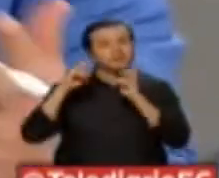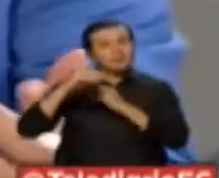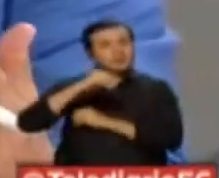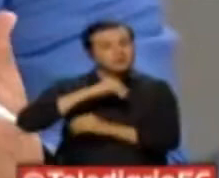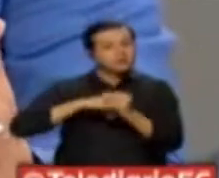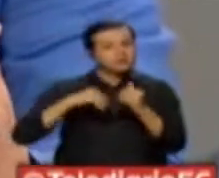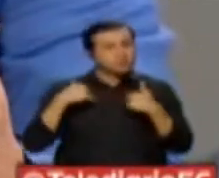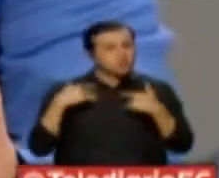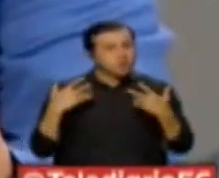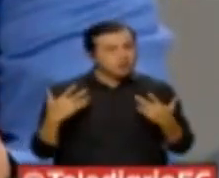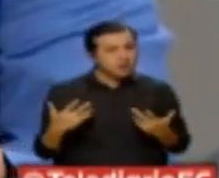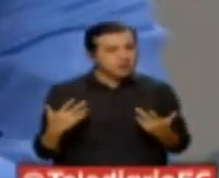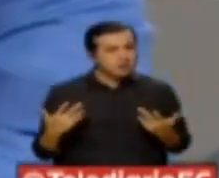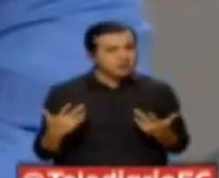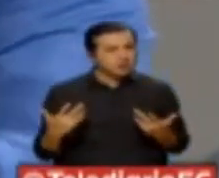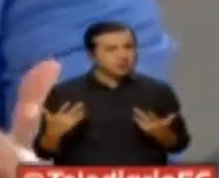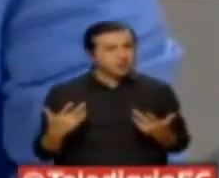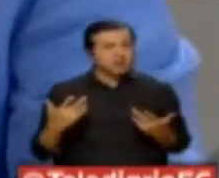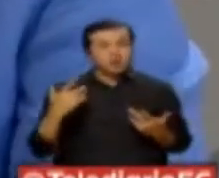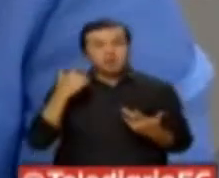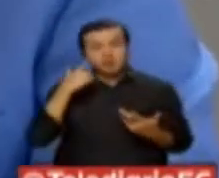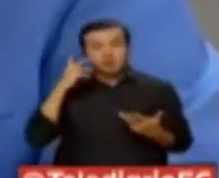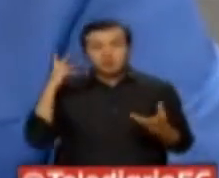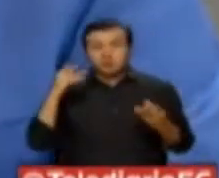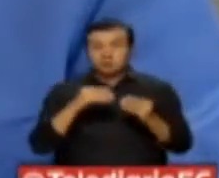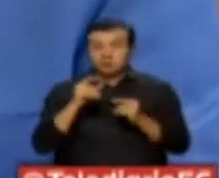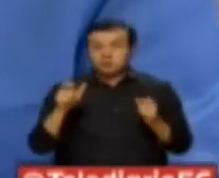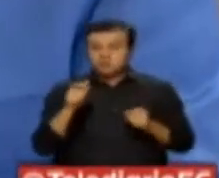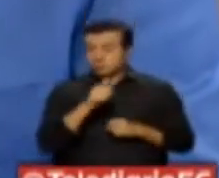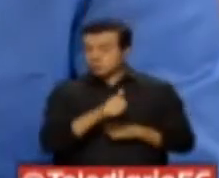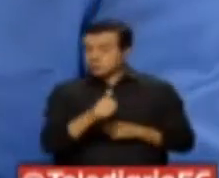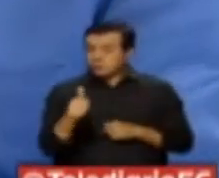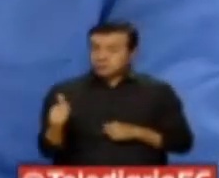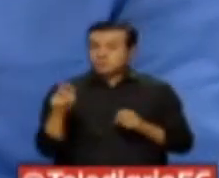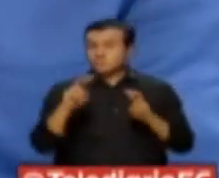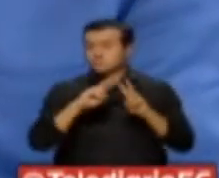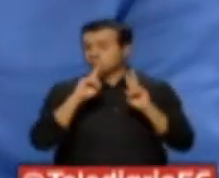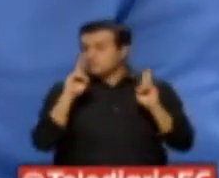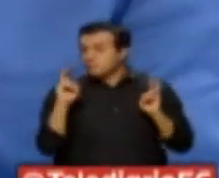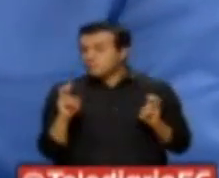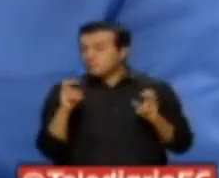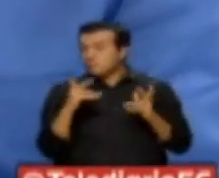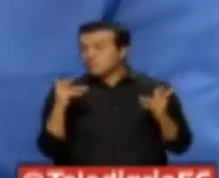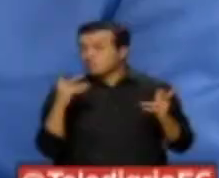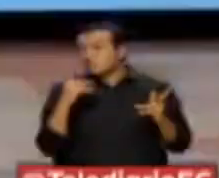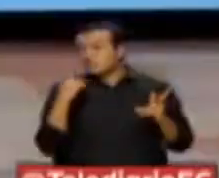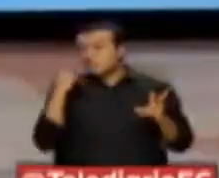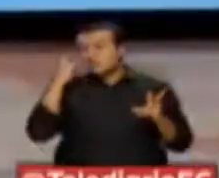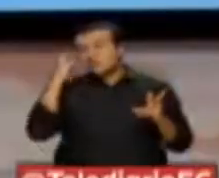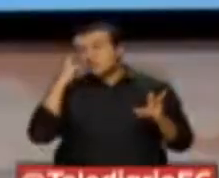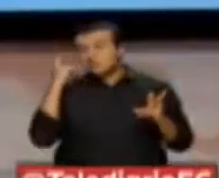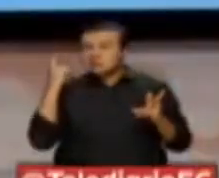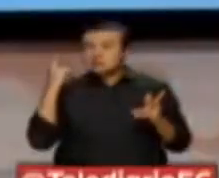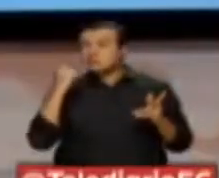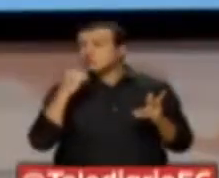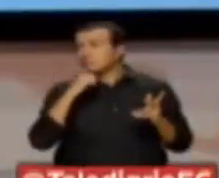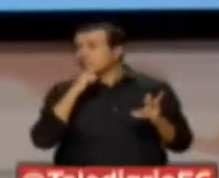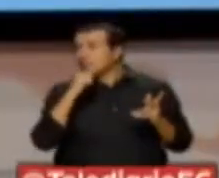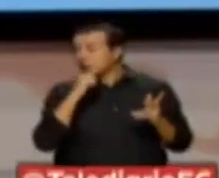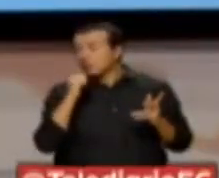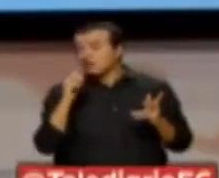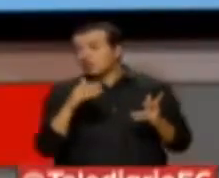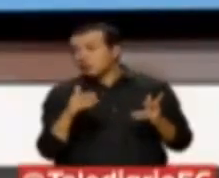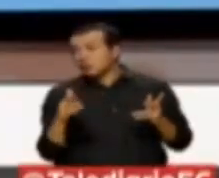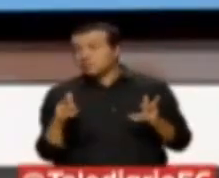inversiones que implique a todos los actores en esta materia no es es un vacío pienso